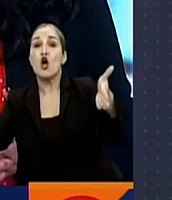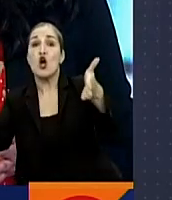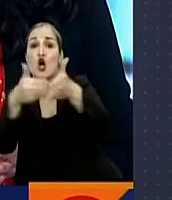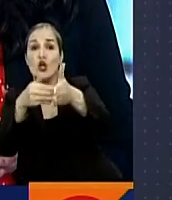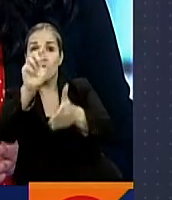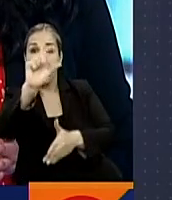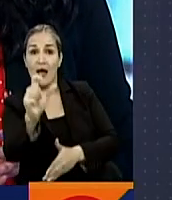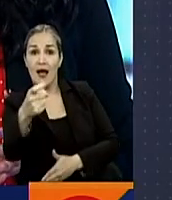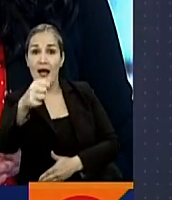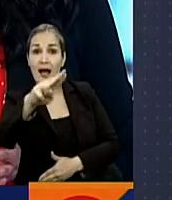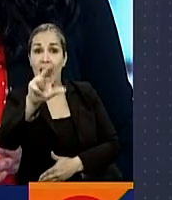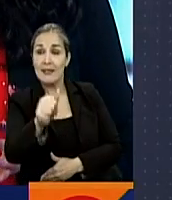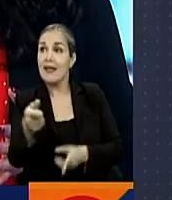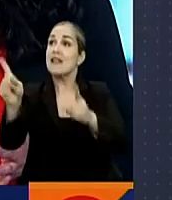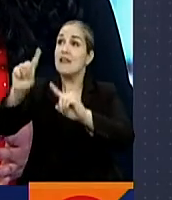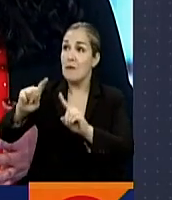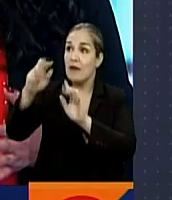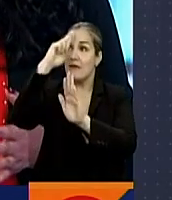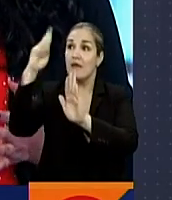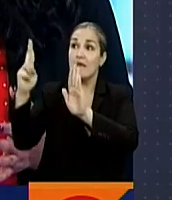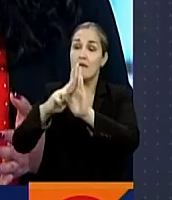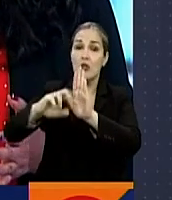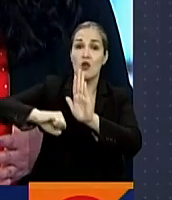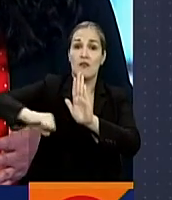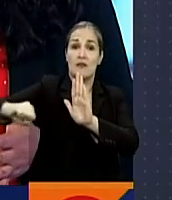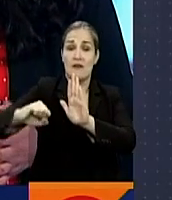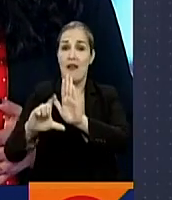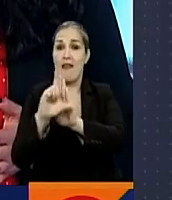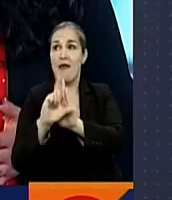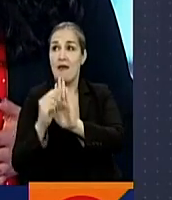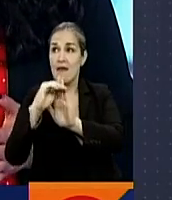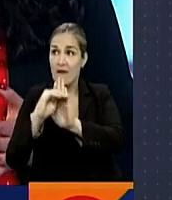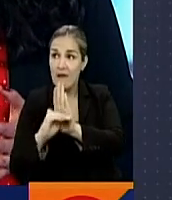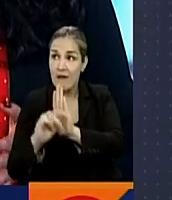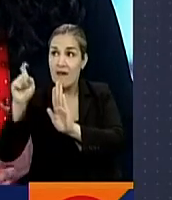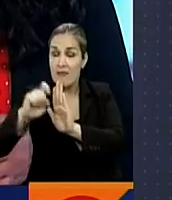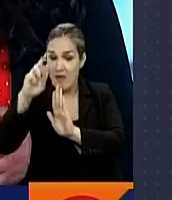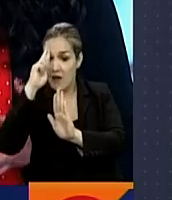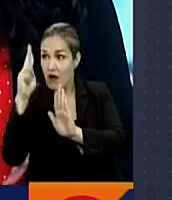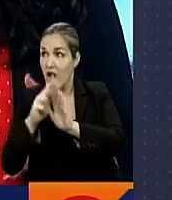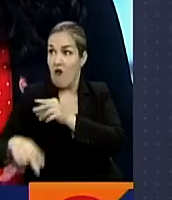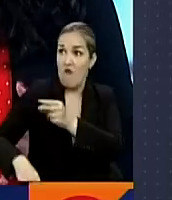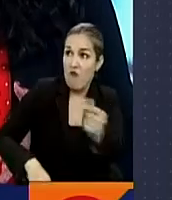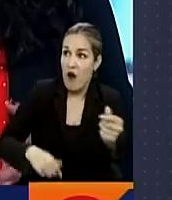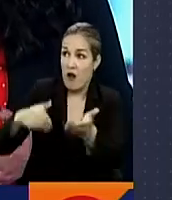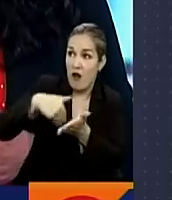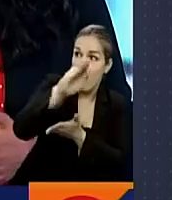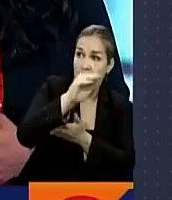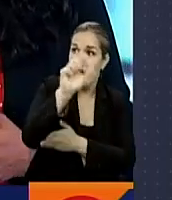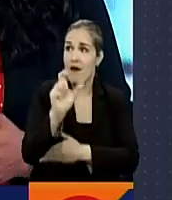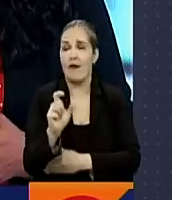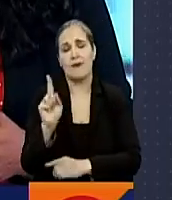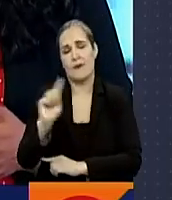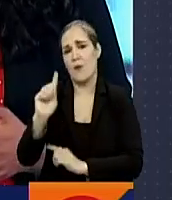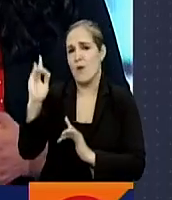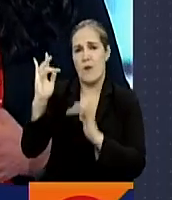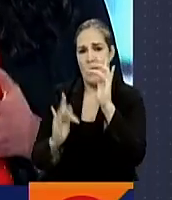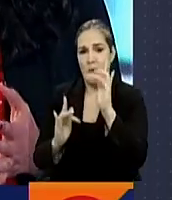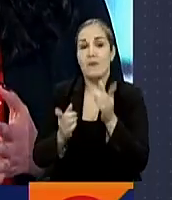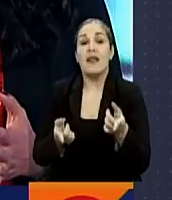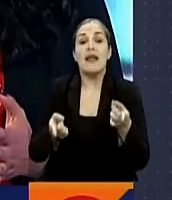pueden desconocer el derecho internacional humanitario ni desembocar en la ocupación de gaza también hace unas horas se pronunció